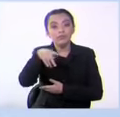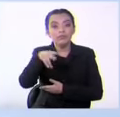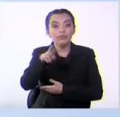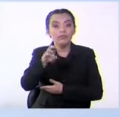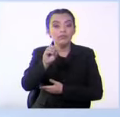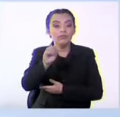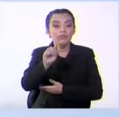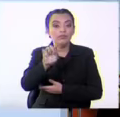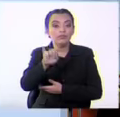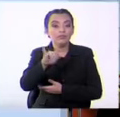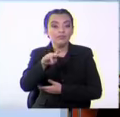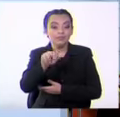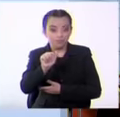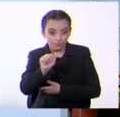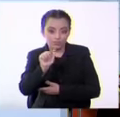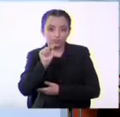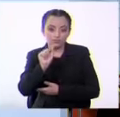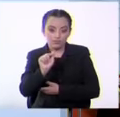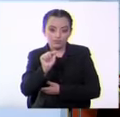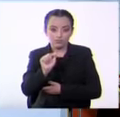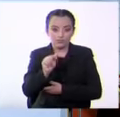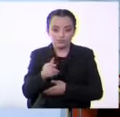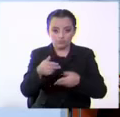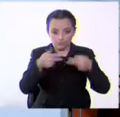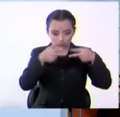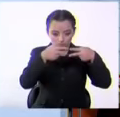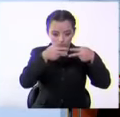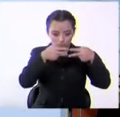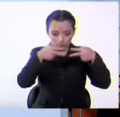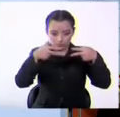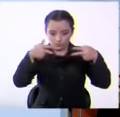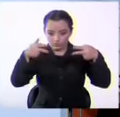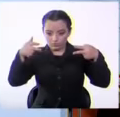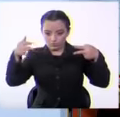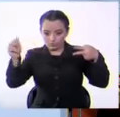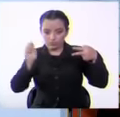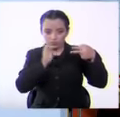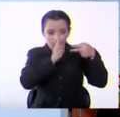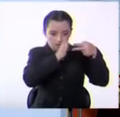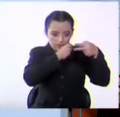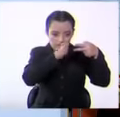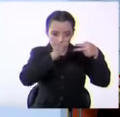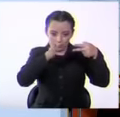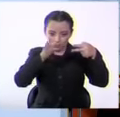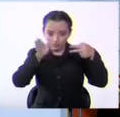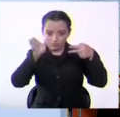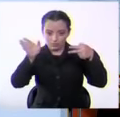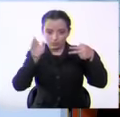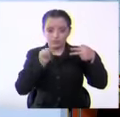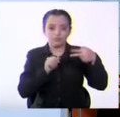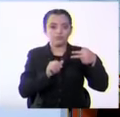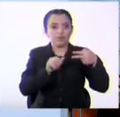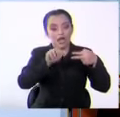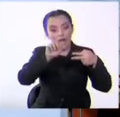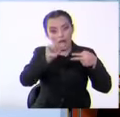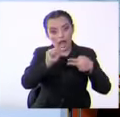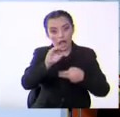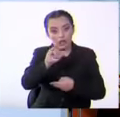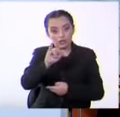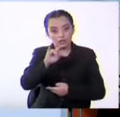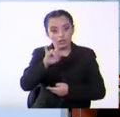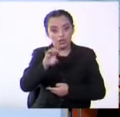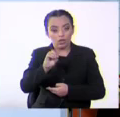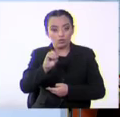Pero físicamente, un gen es una secuencia de ácido nucleico que se encuentra en una